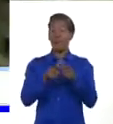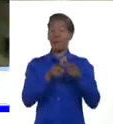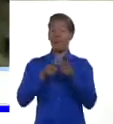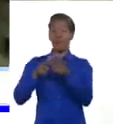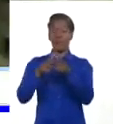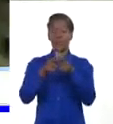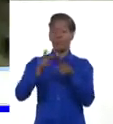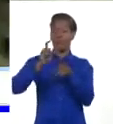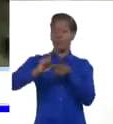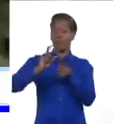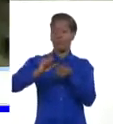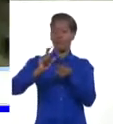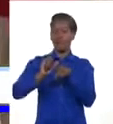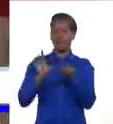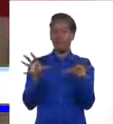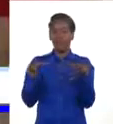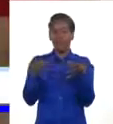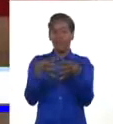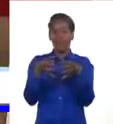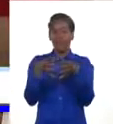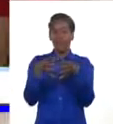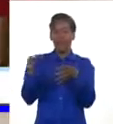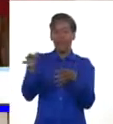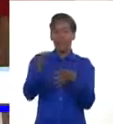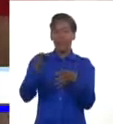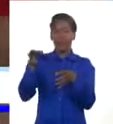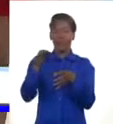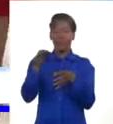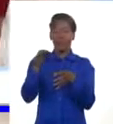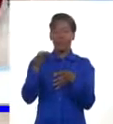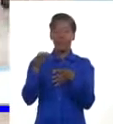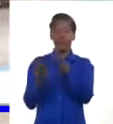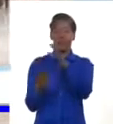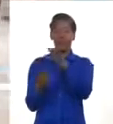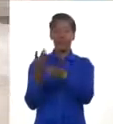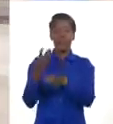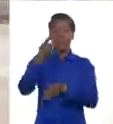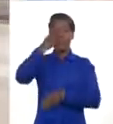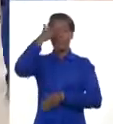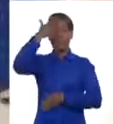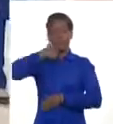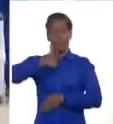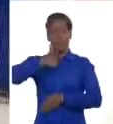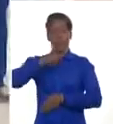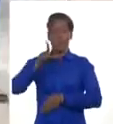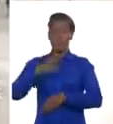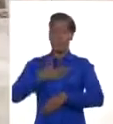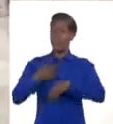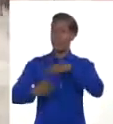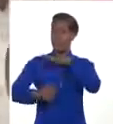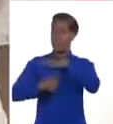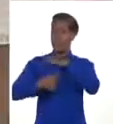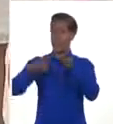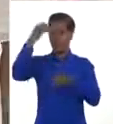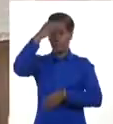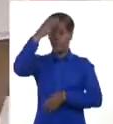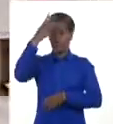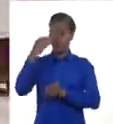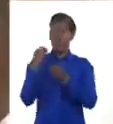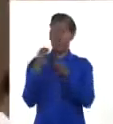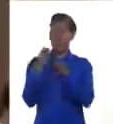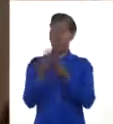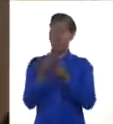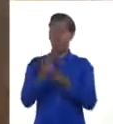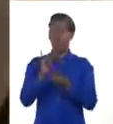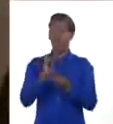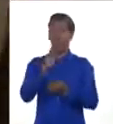la CPA Roberto Carvajal del municipio Florencia de Ciego de Ávila. El presidente de la República impuso también la orden